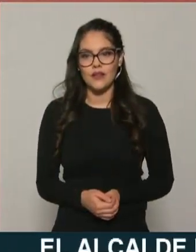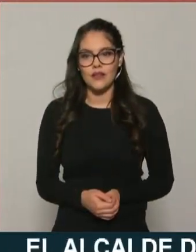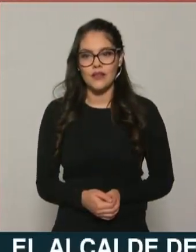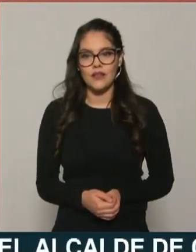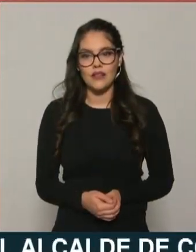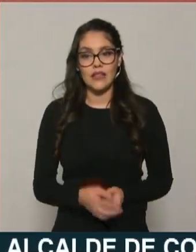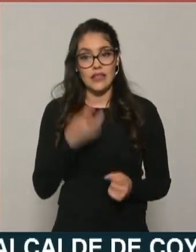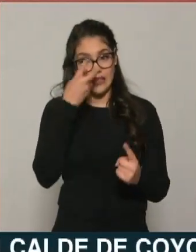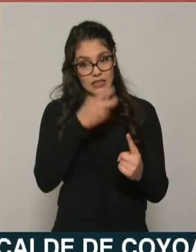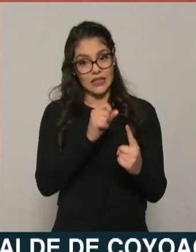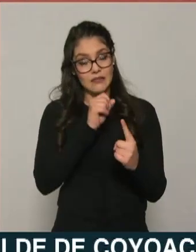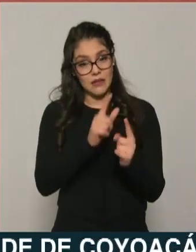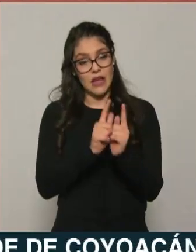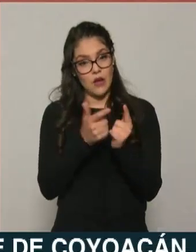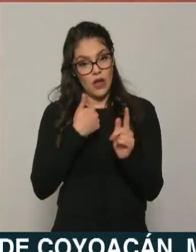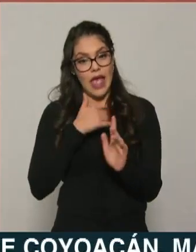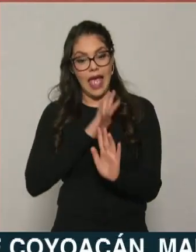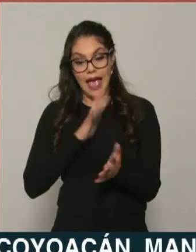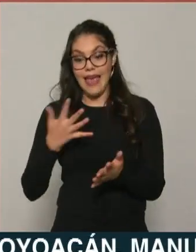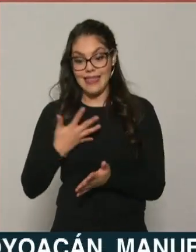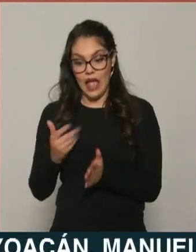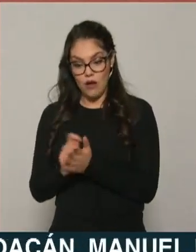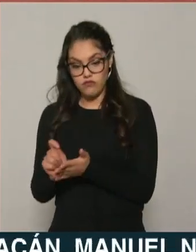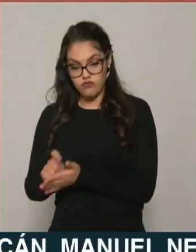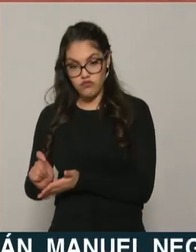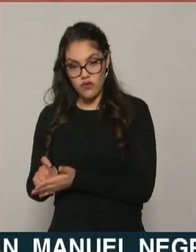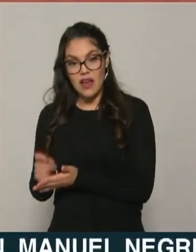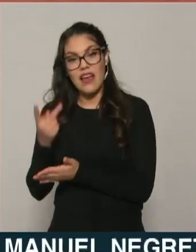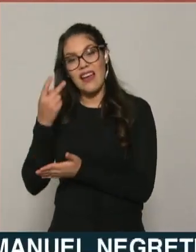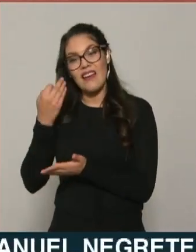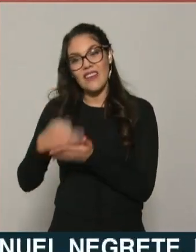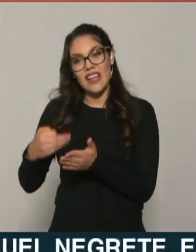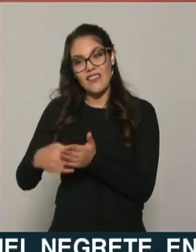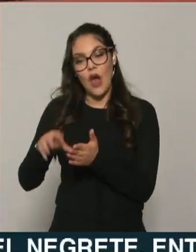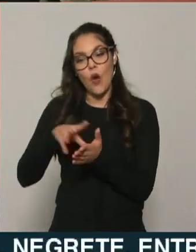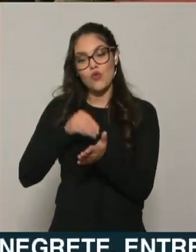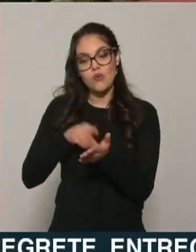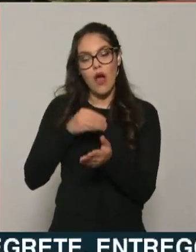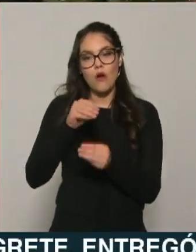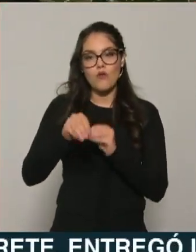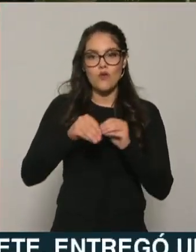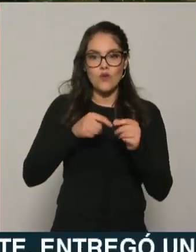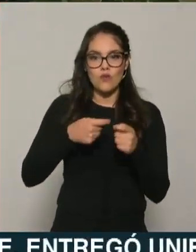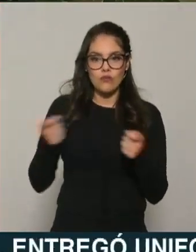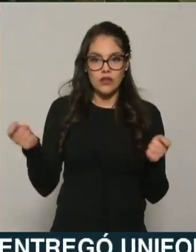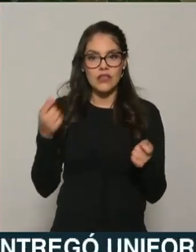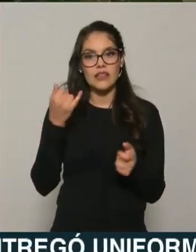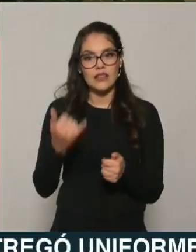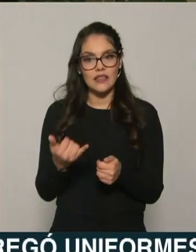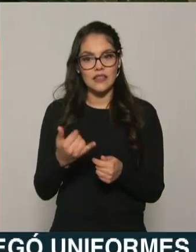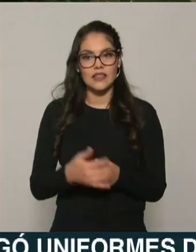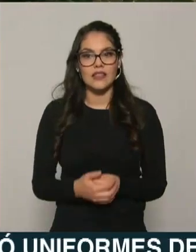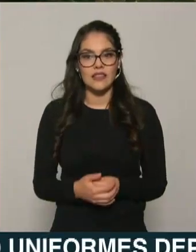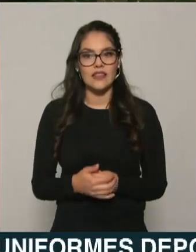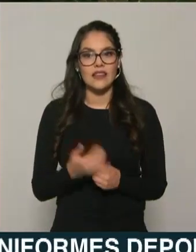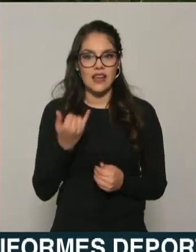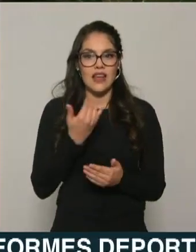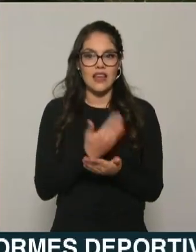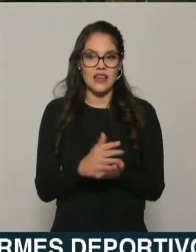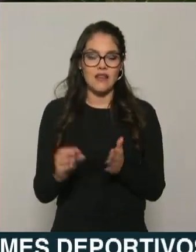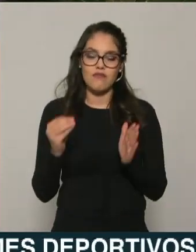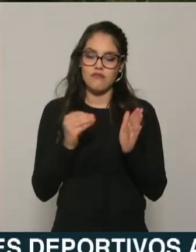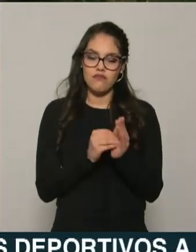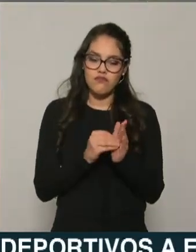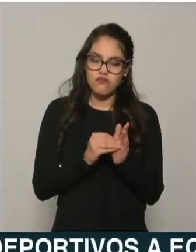Pues ese libro ya lo tengo, pero le faltan las copias y publicarlo